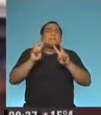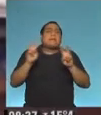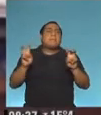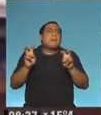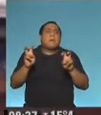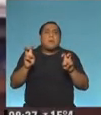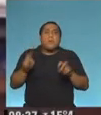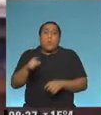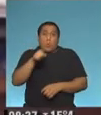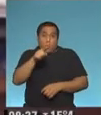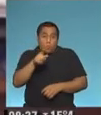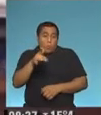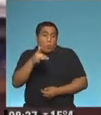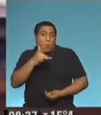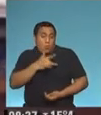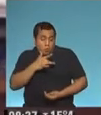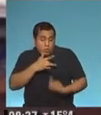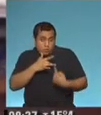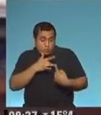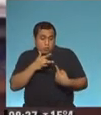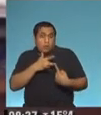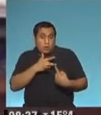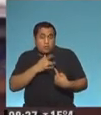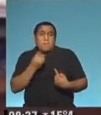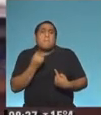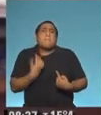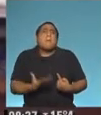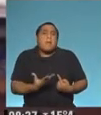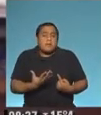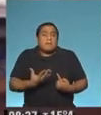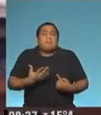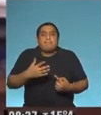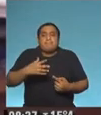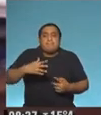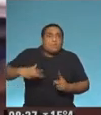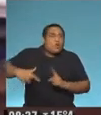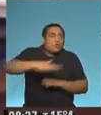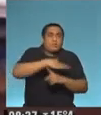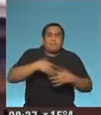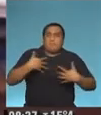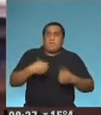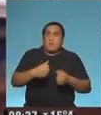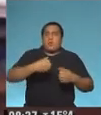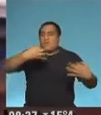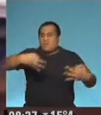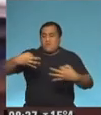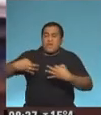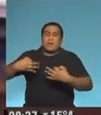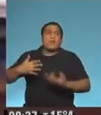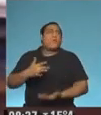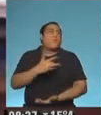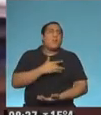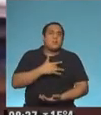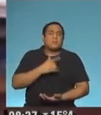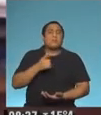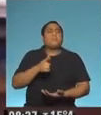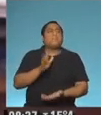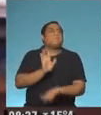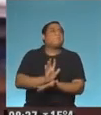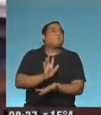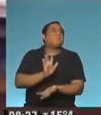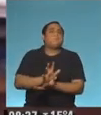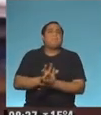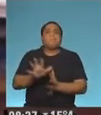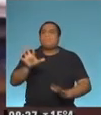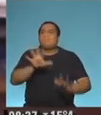usa tu corazón para hacer un entorno más saludable, usa tu corazón para construir un entorno